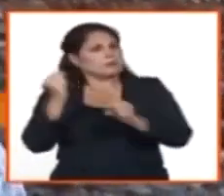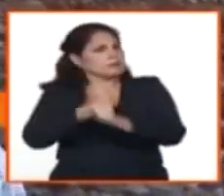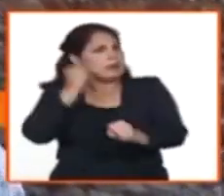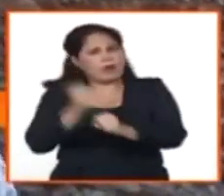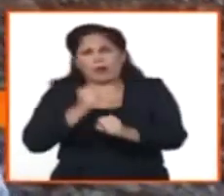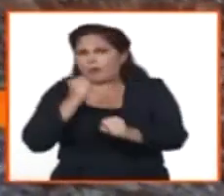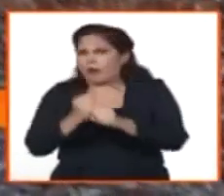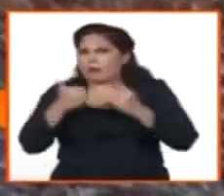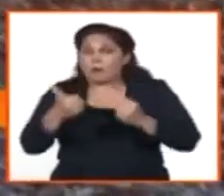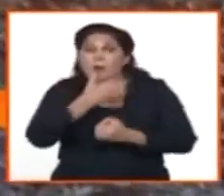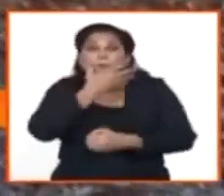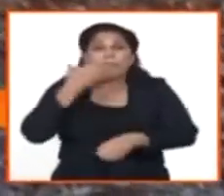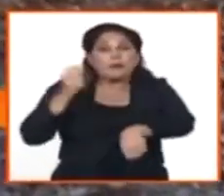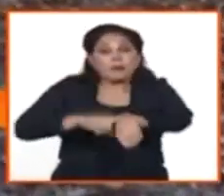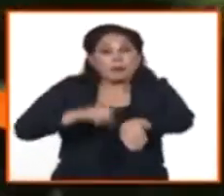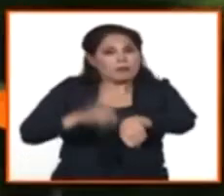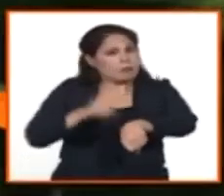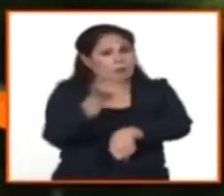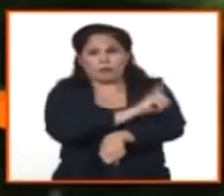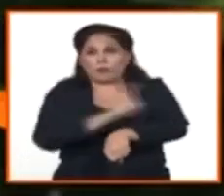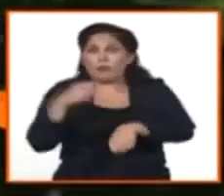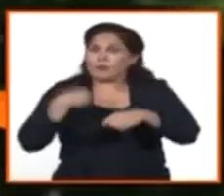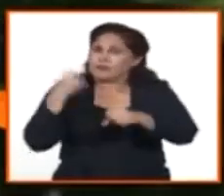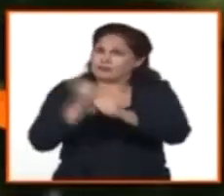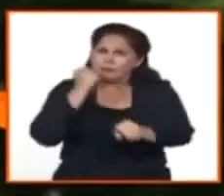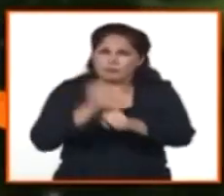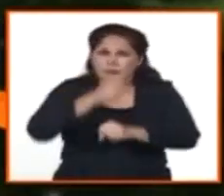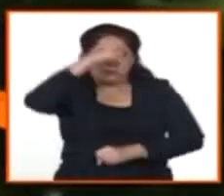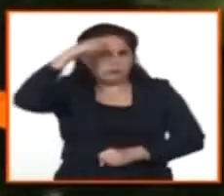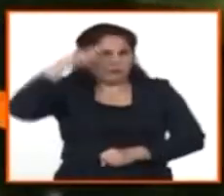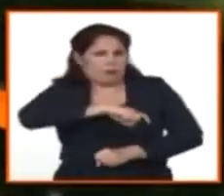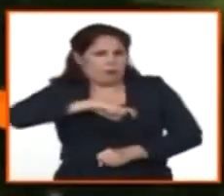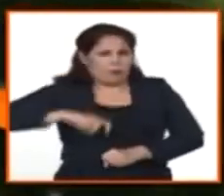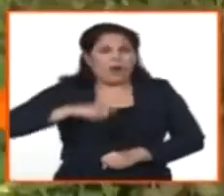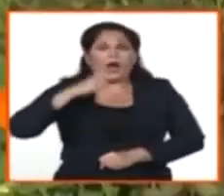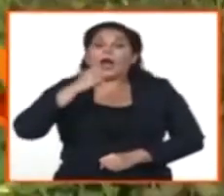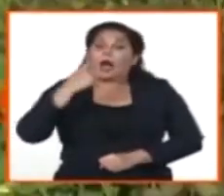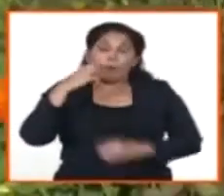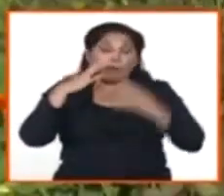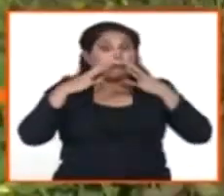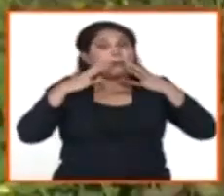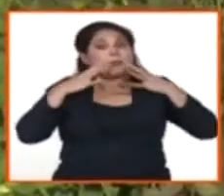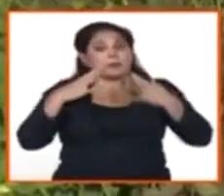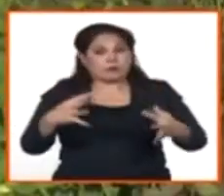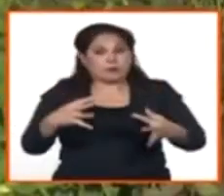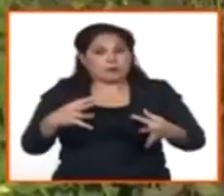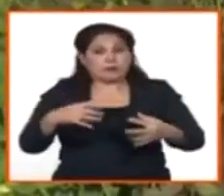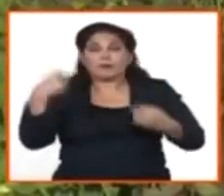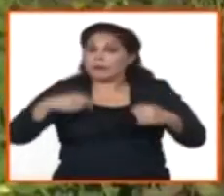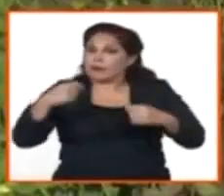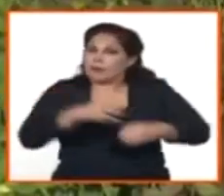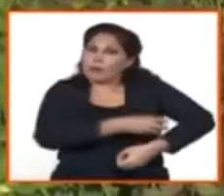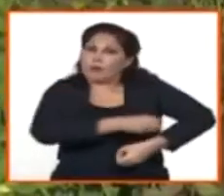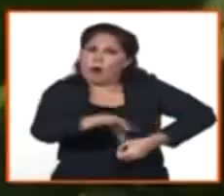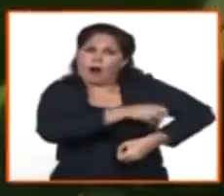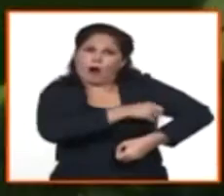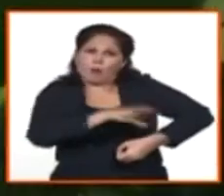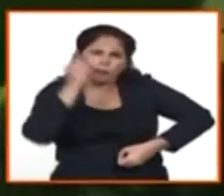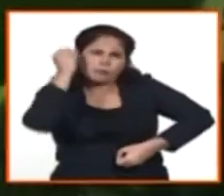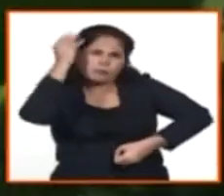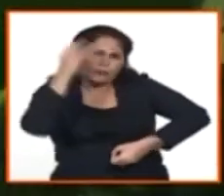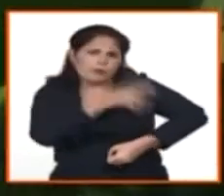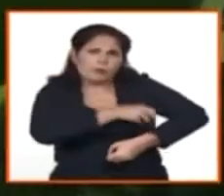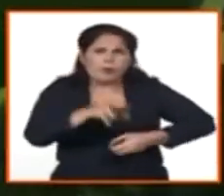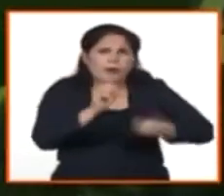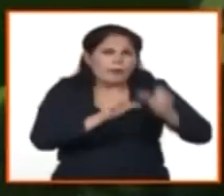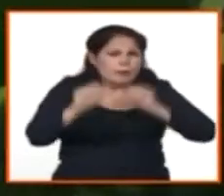No se puede perder un instante, un minuto, un momento. Es clave, es decisivo. Aplicar los abonos orgánicos, los biopreparados,